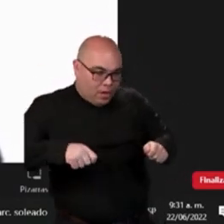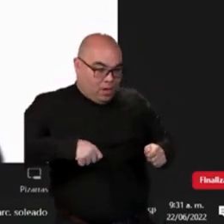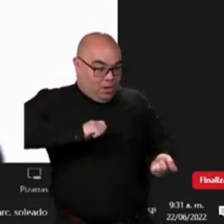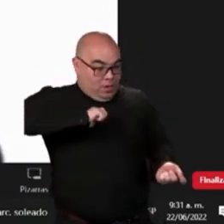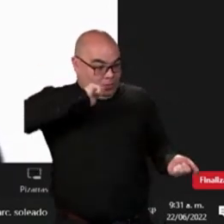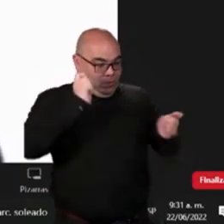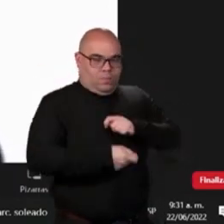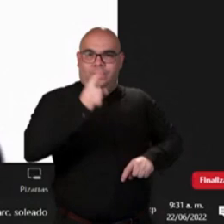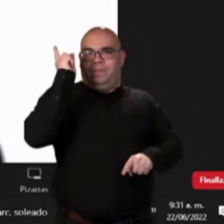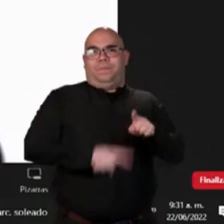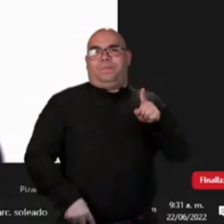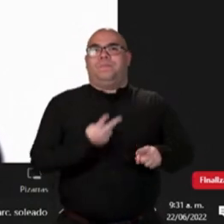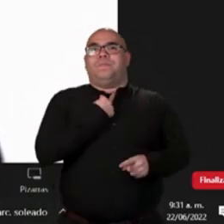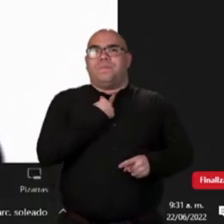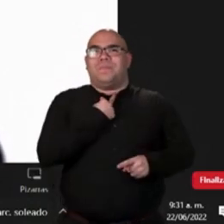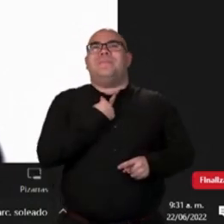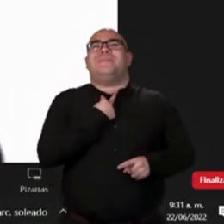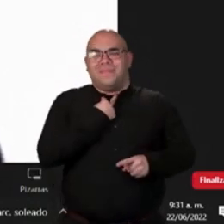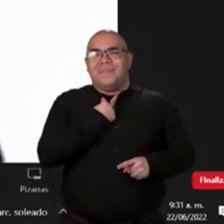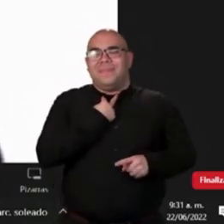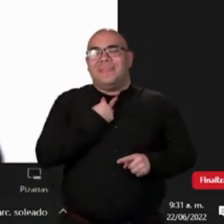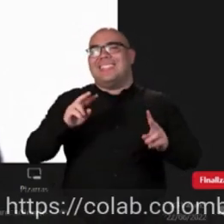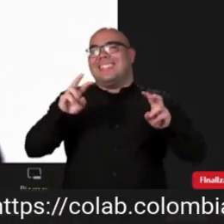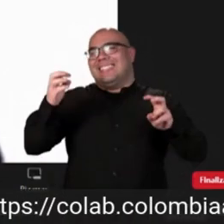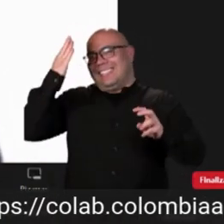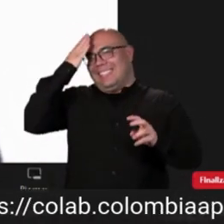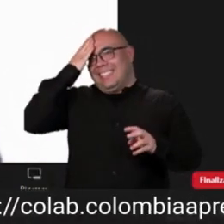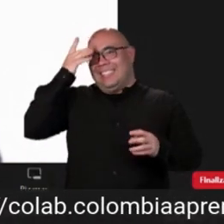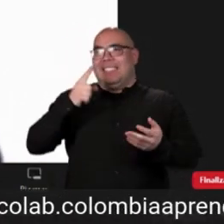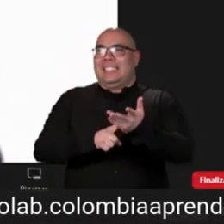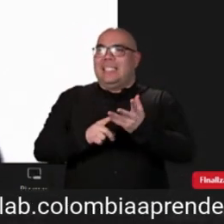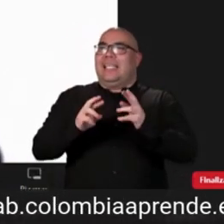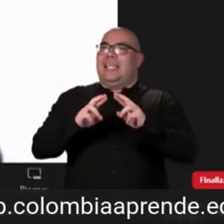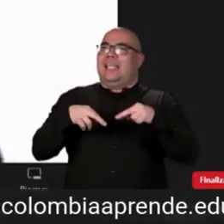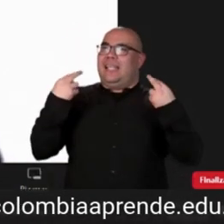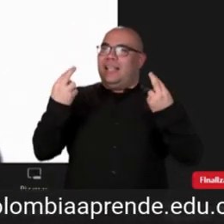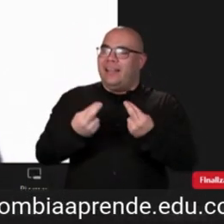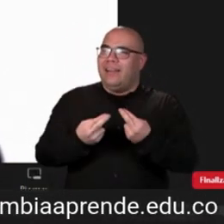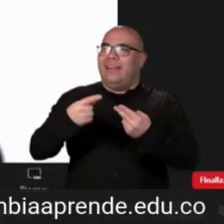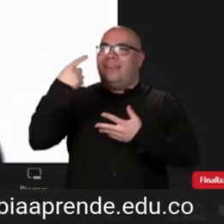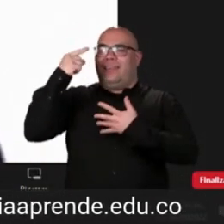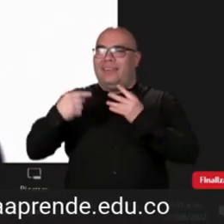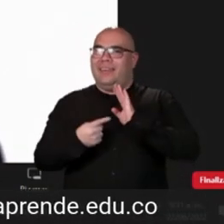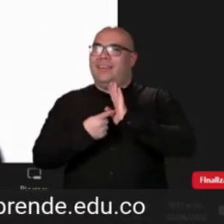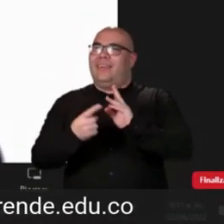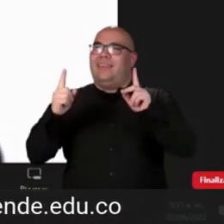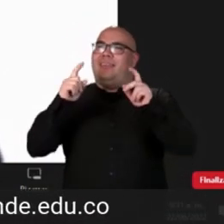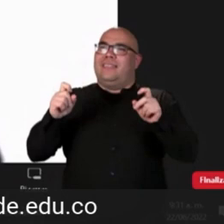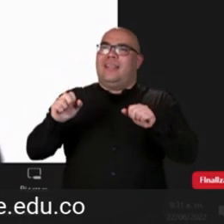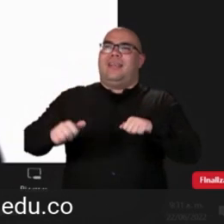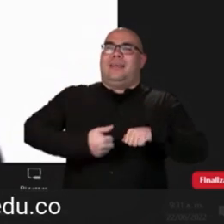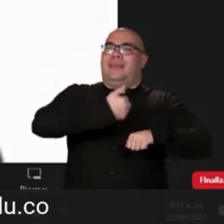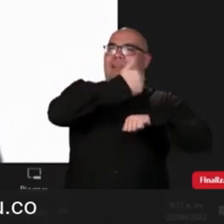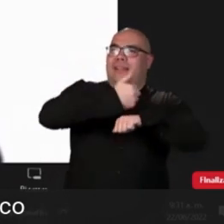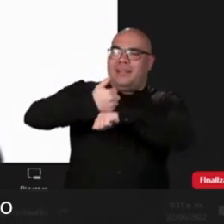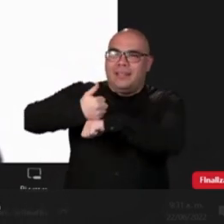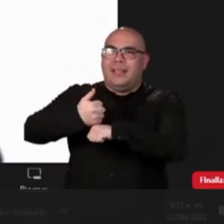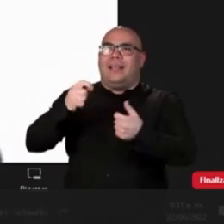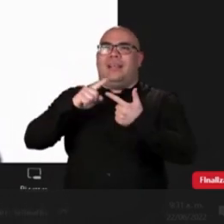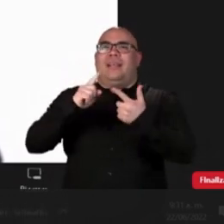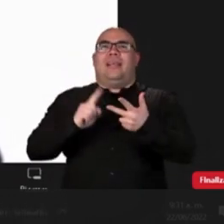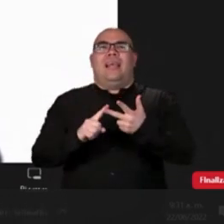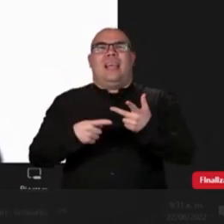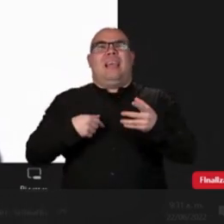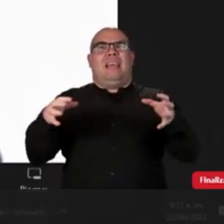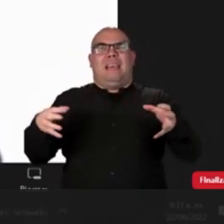Entonces, la primera parte es medir en nuestras reuniones, por ejemplo, de de rectoría, de los equipos directivos de las escuelas,